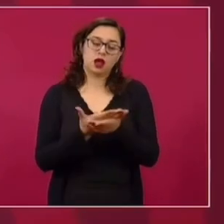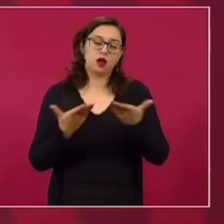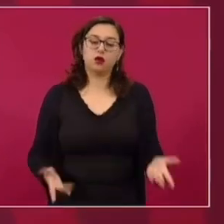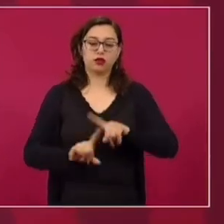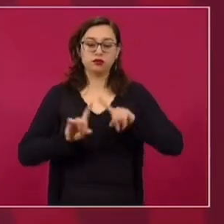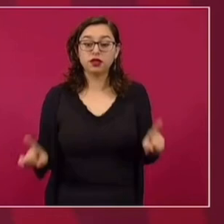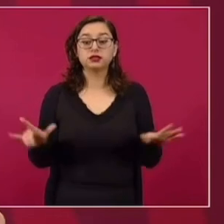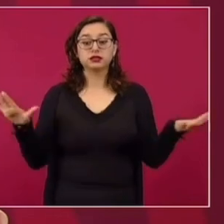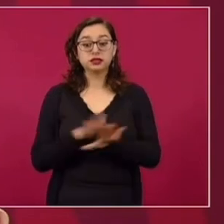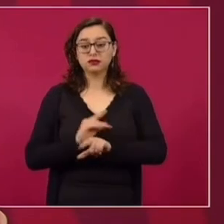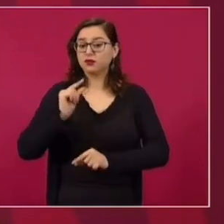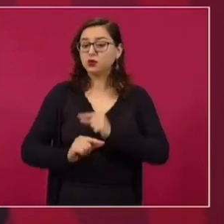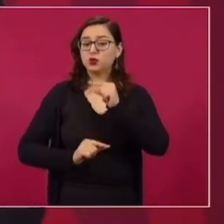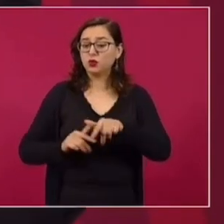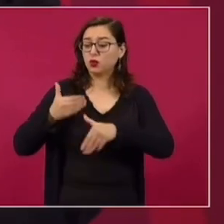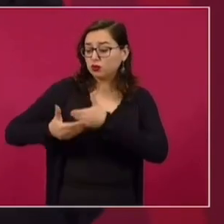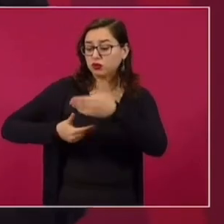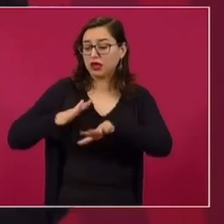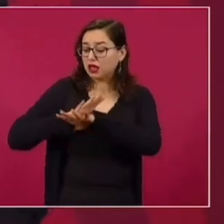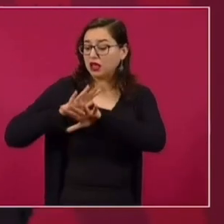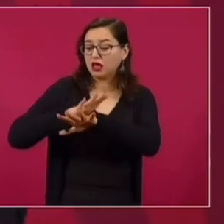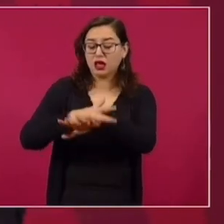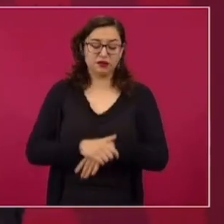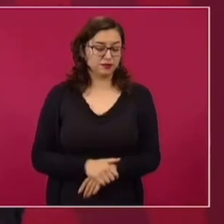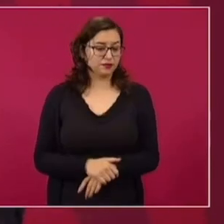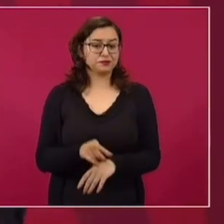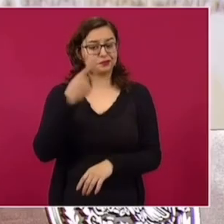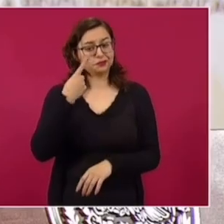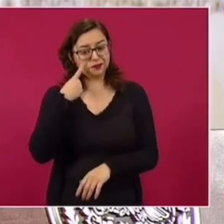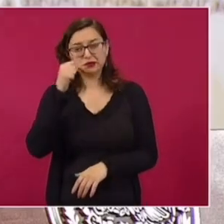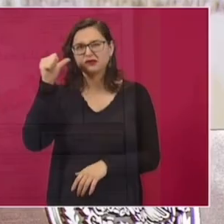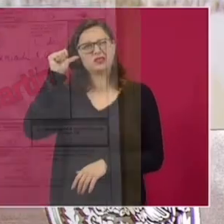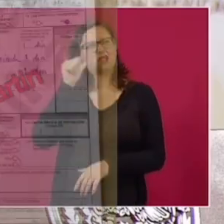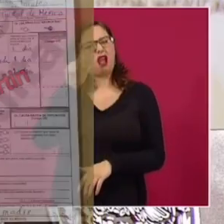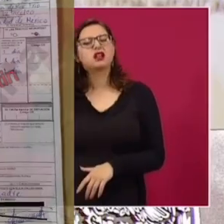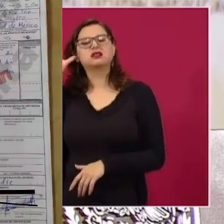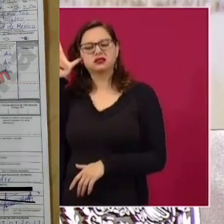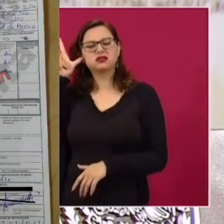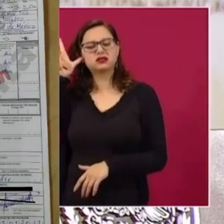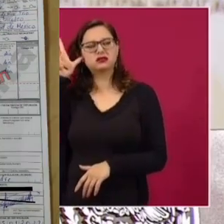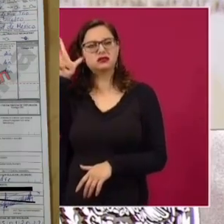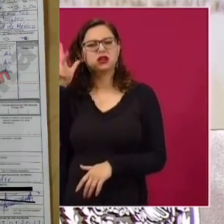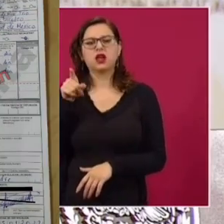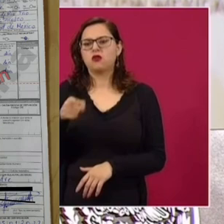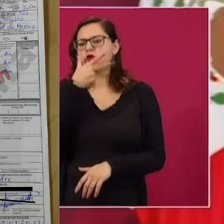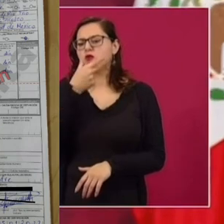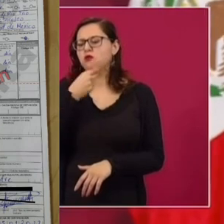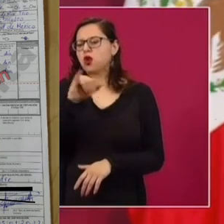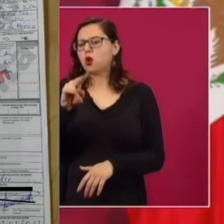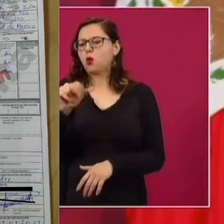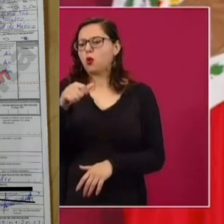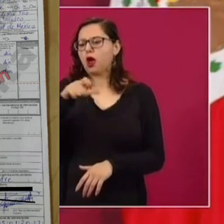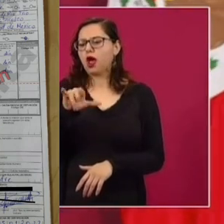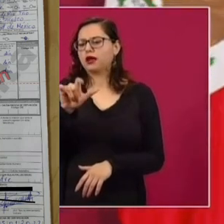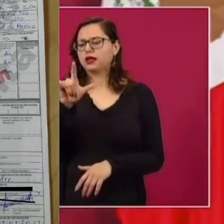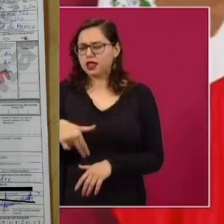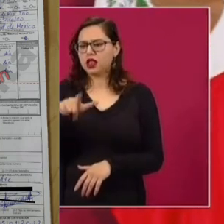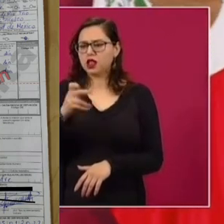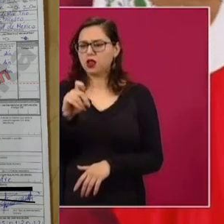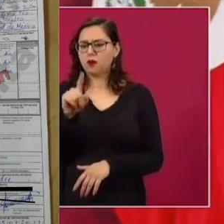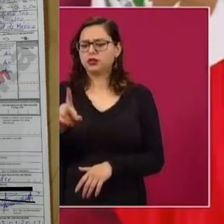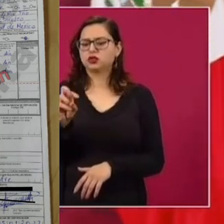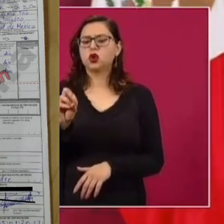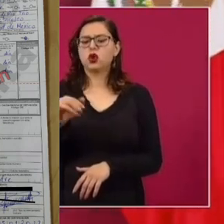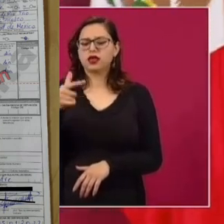vamos avanzando. El otro día me gustó, ayer, antier, un editorial de Joaquín López Dóriga. Fíjense,